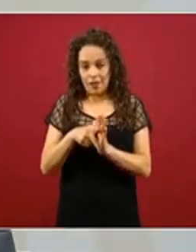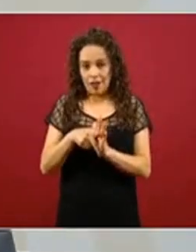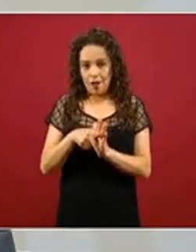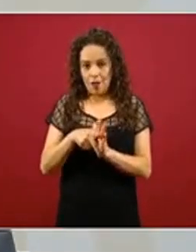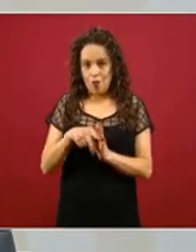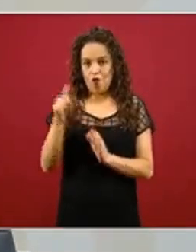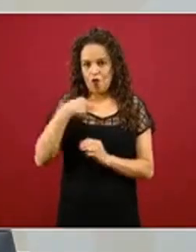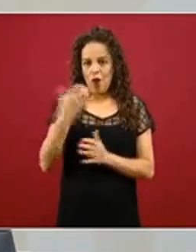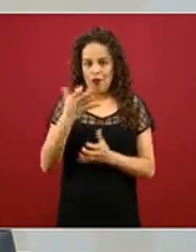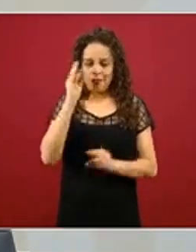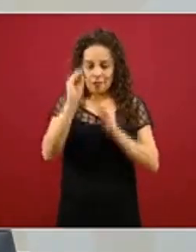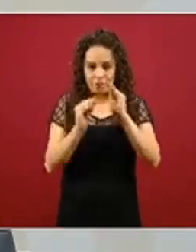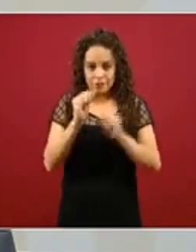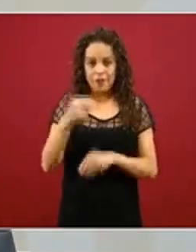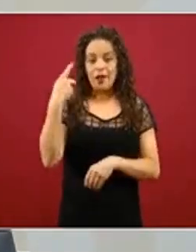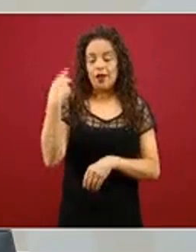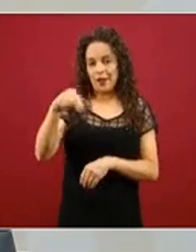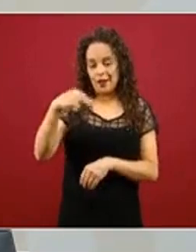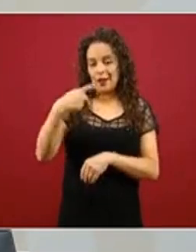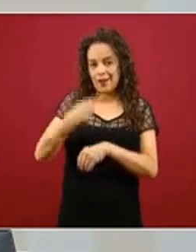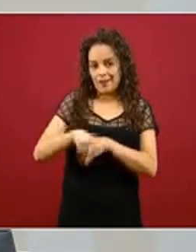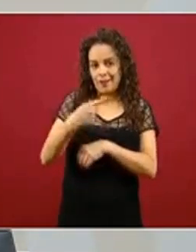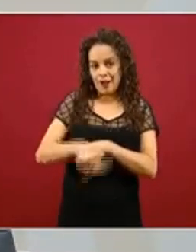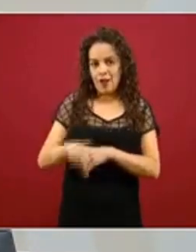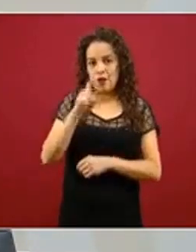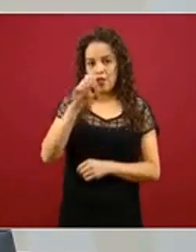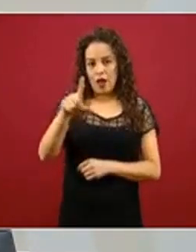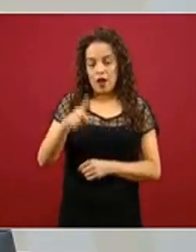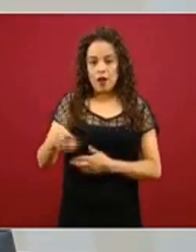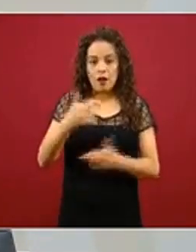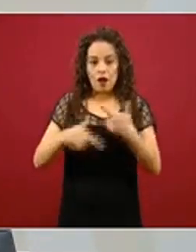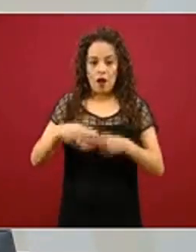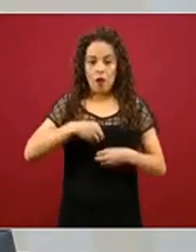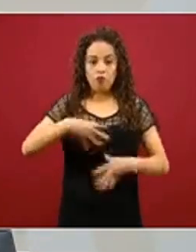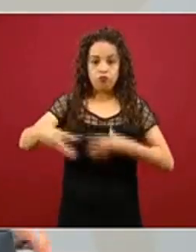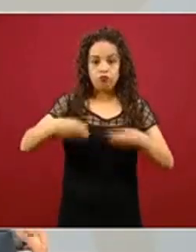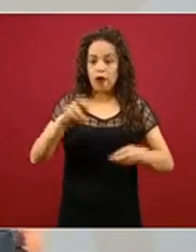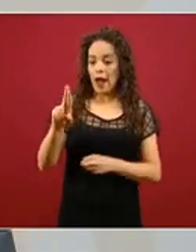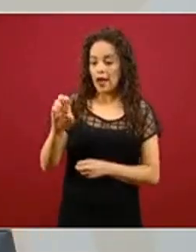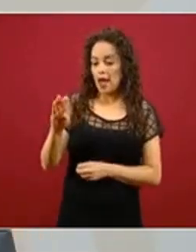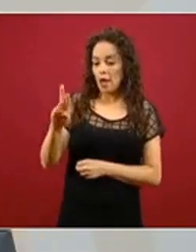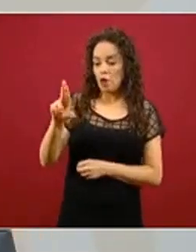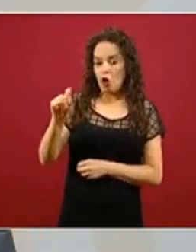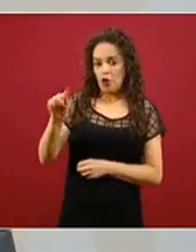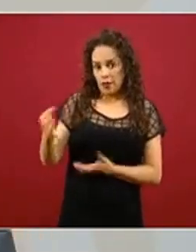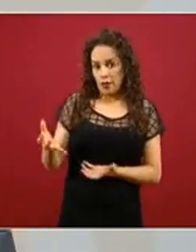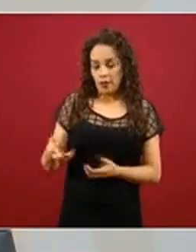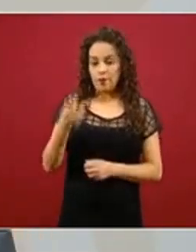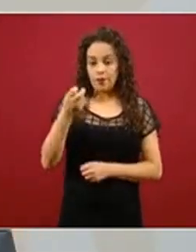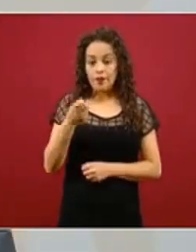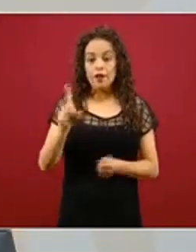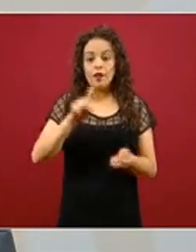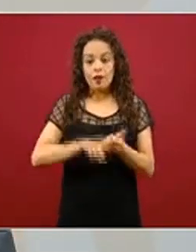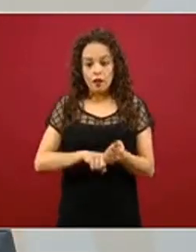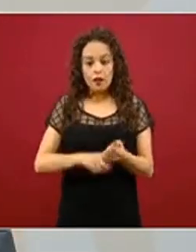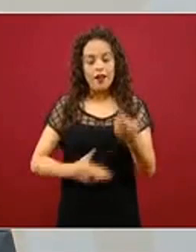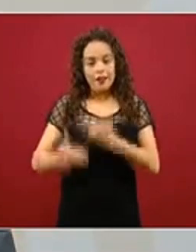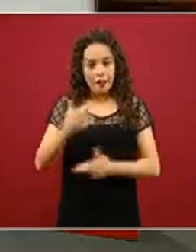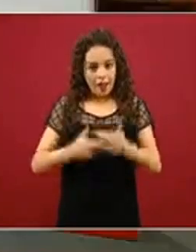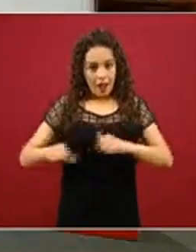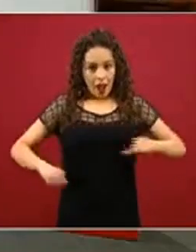Y por eso tenemos que irlo vigilando. Se tiene que dar este proceso de reintegración a las actividades, pero de una